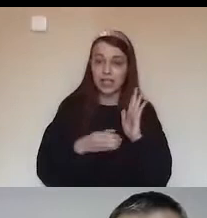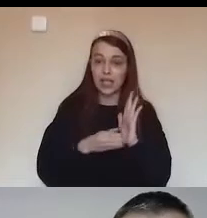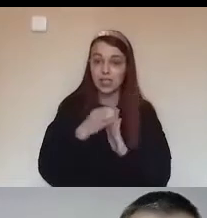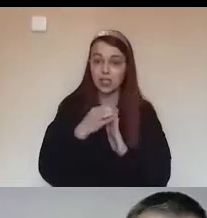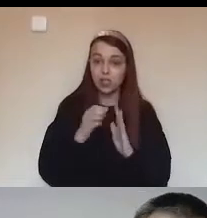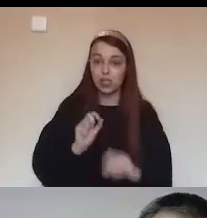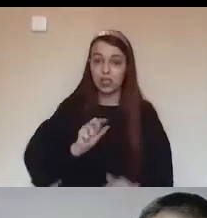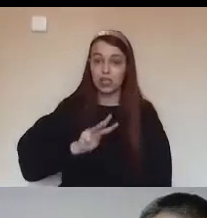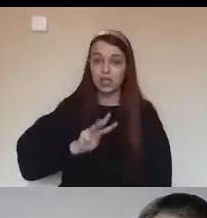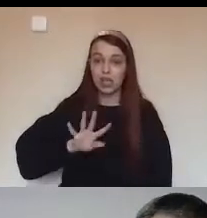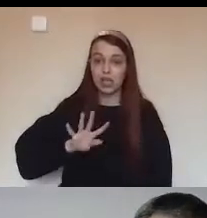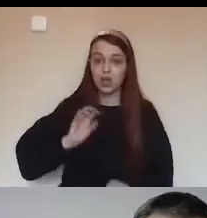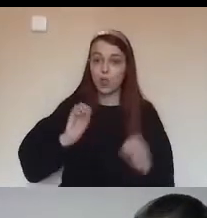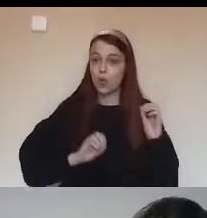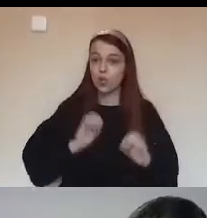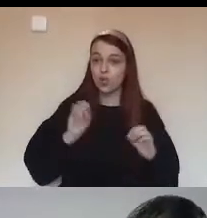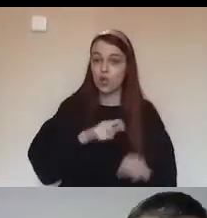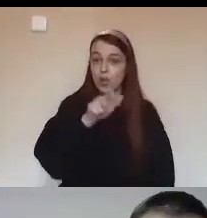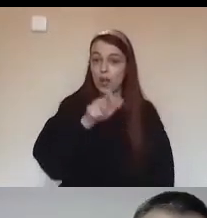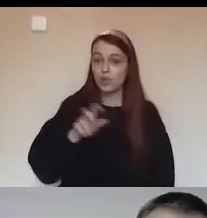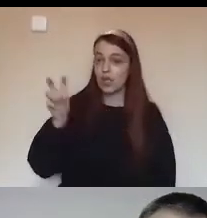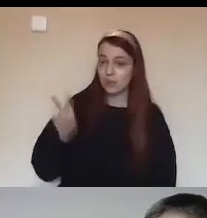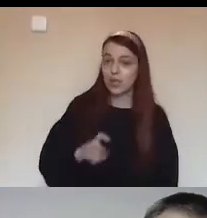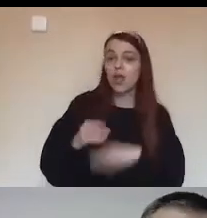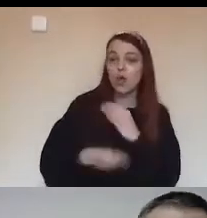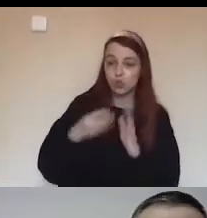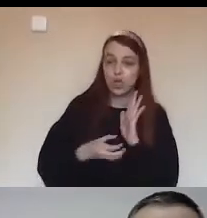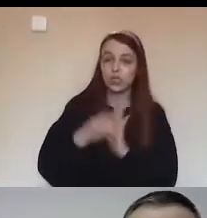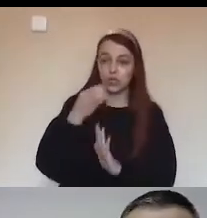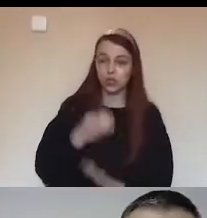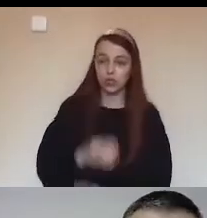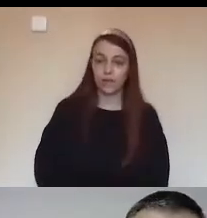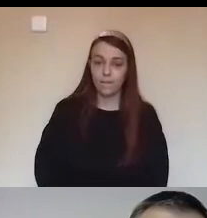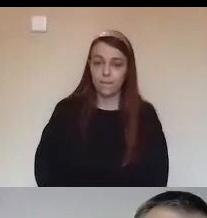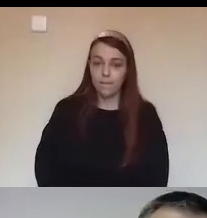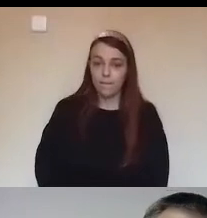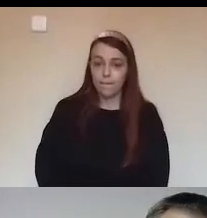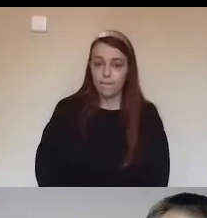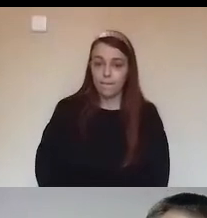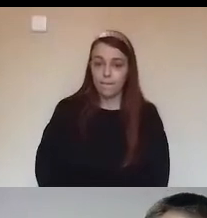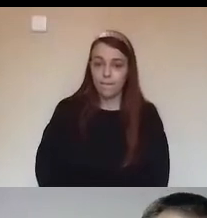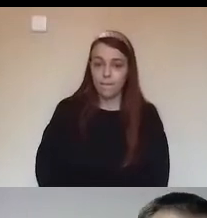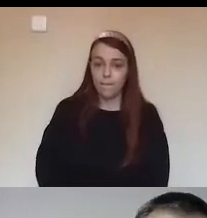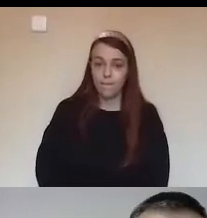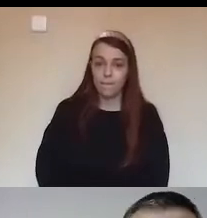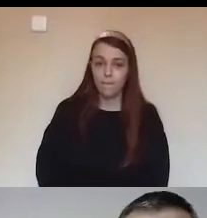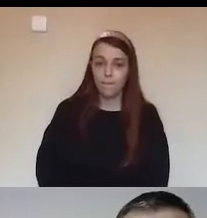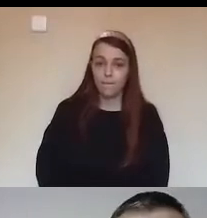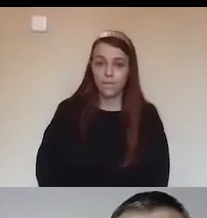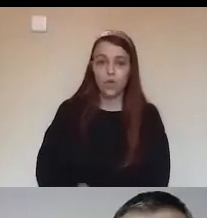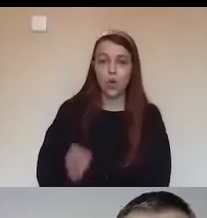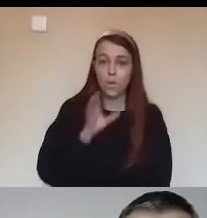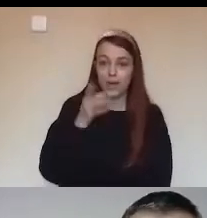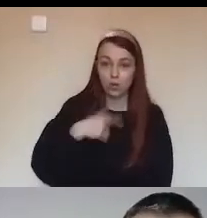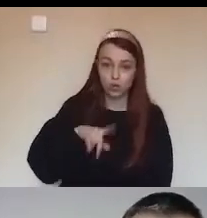el 35% de las personas que acceden a la casa. O, por ejemplo, para nosotros, Tour for All, importantísimo, ¿no? Que nos